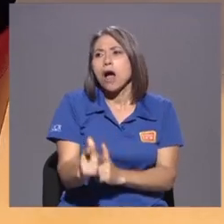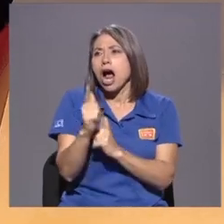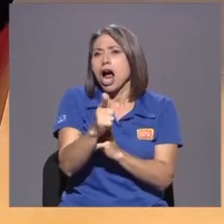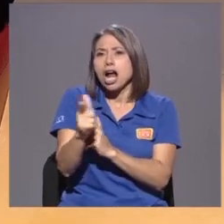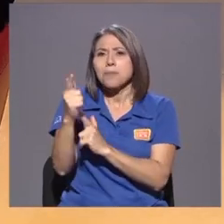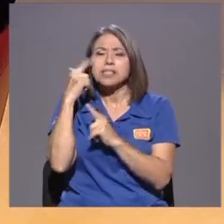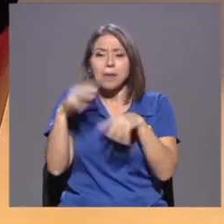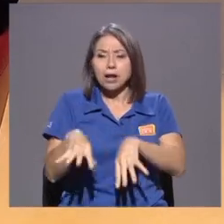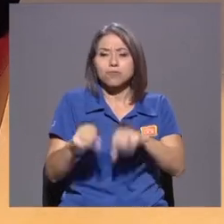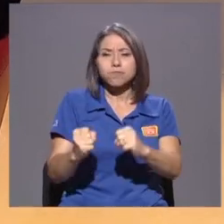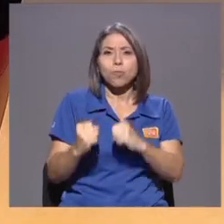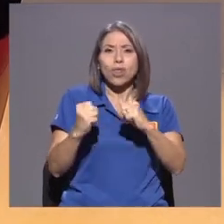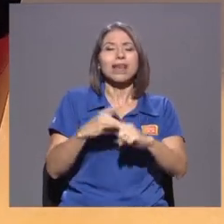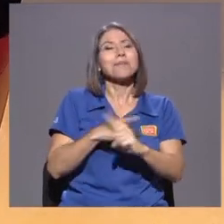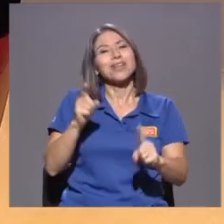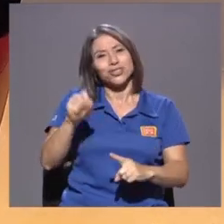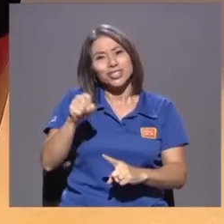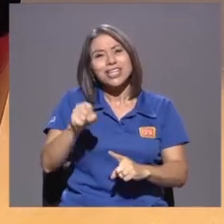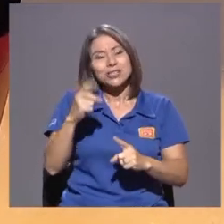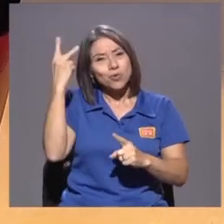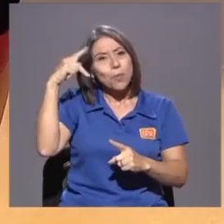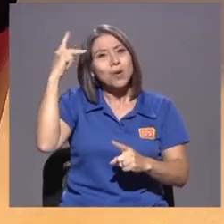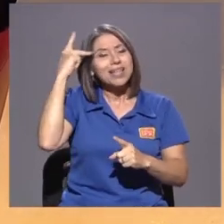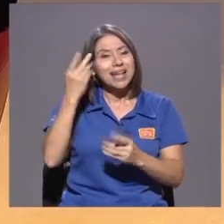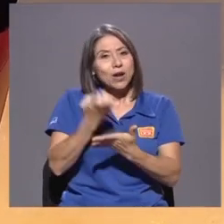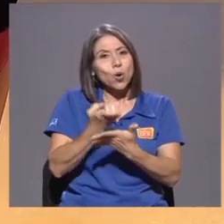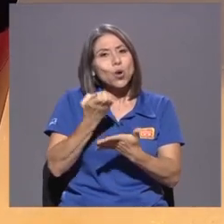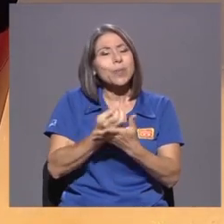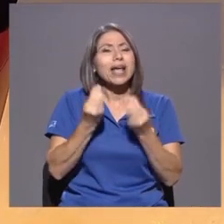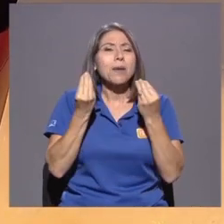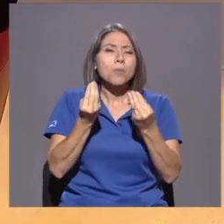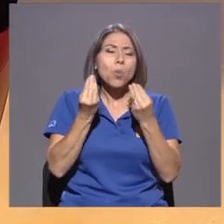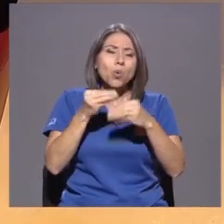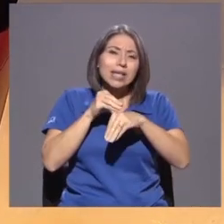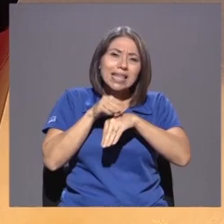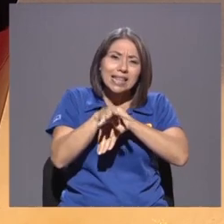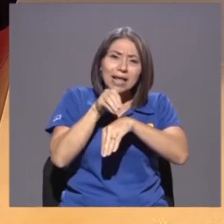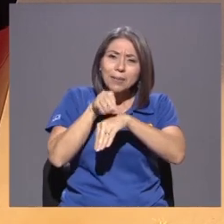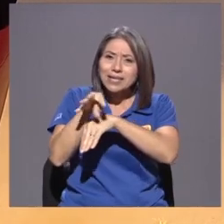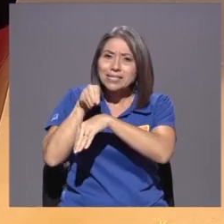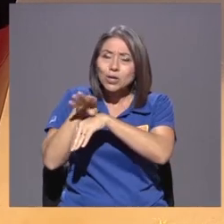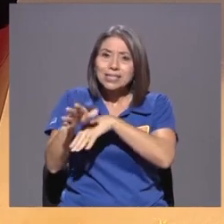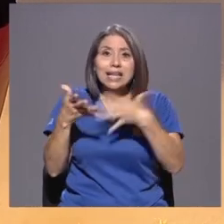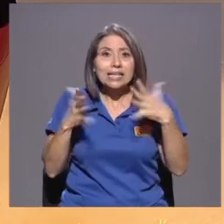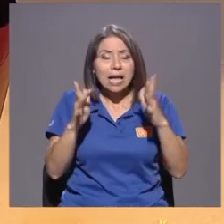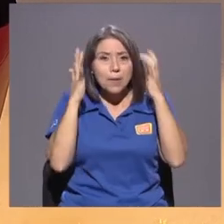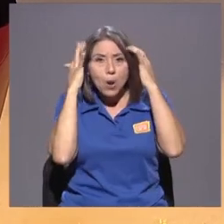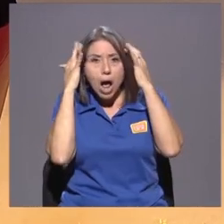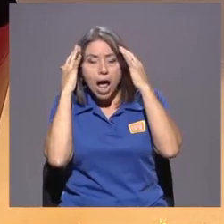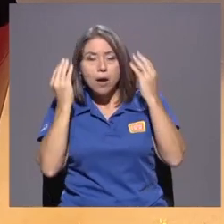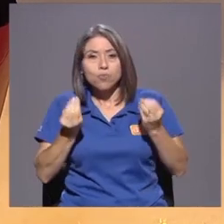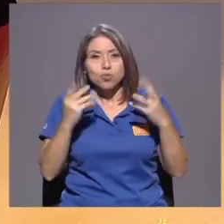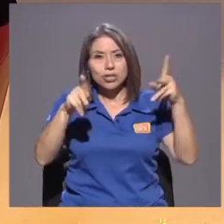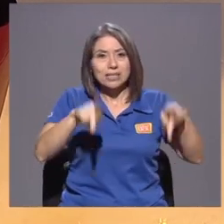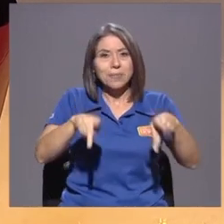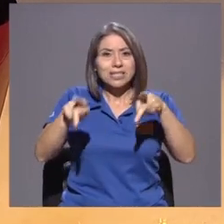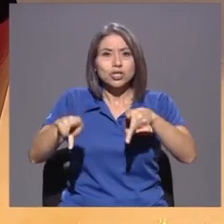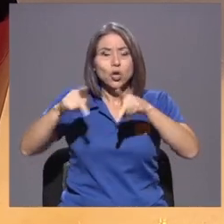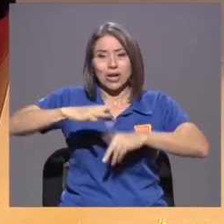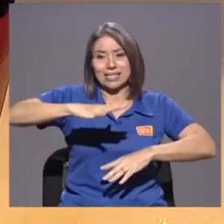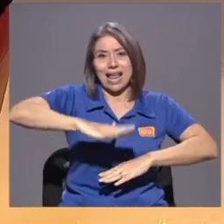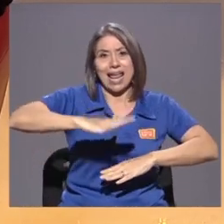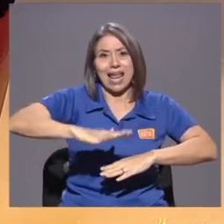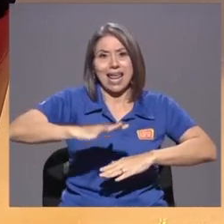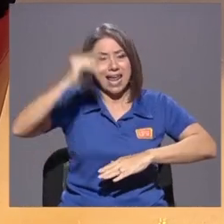estilo pero sí de una política económica sumamente intervencionista y bueno tienen preocupadas a muchas personas en el reino unido- y